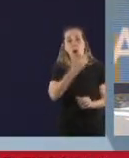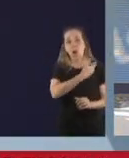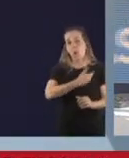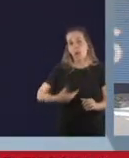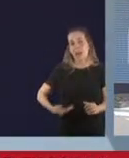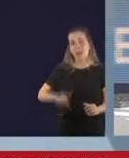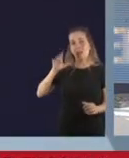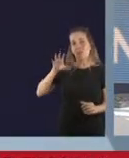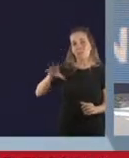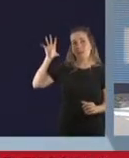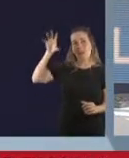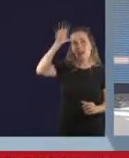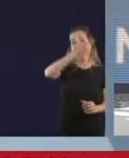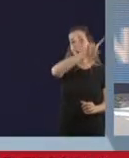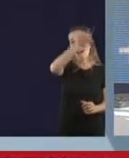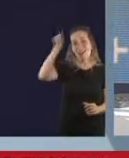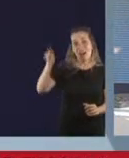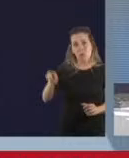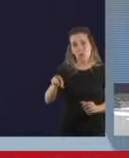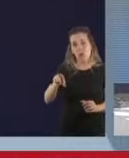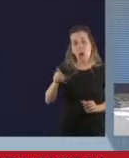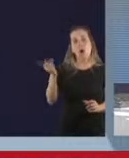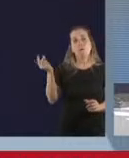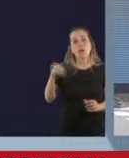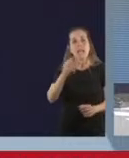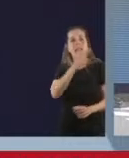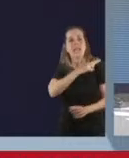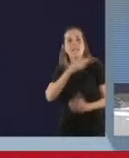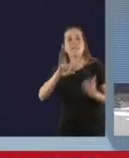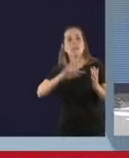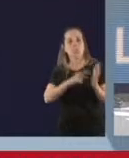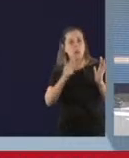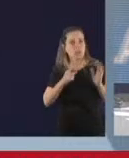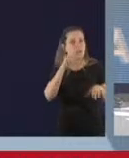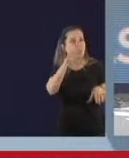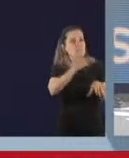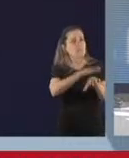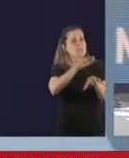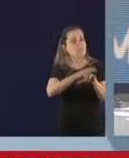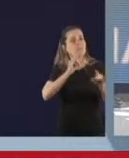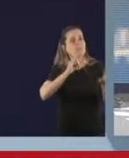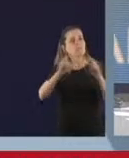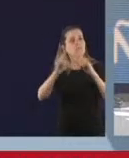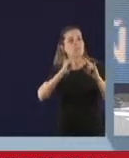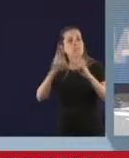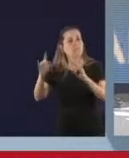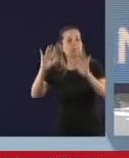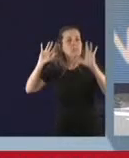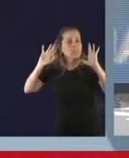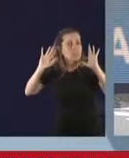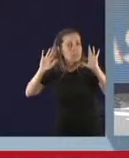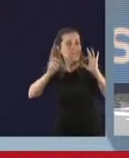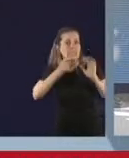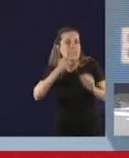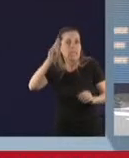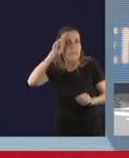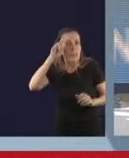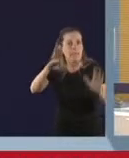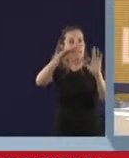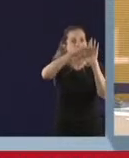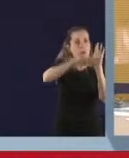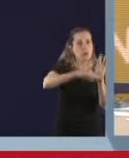todo un efecto disuasivo psicológico porque los propios este punteros que